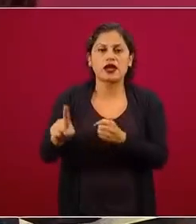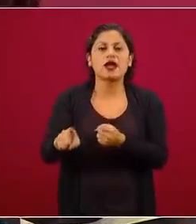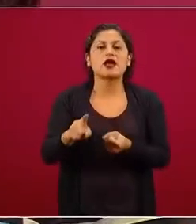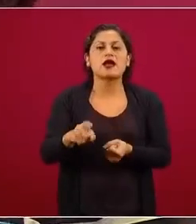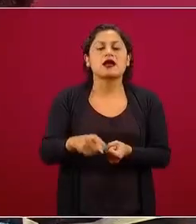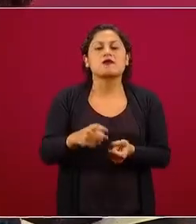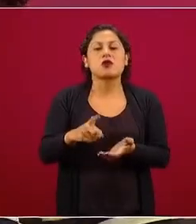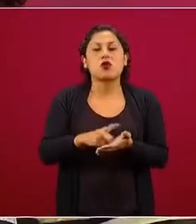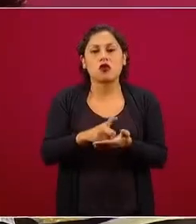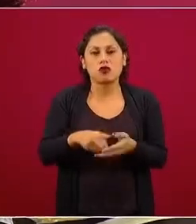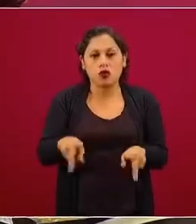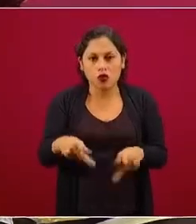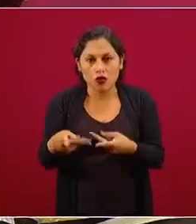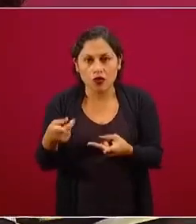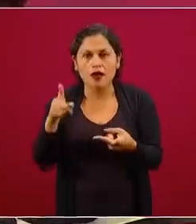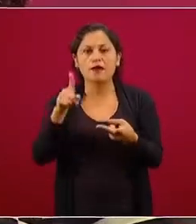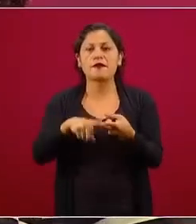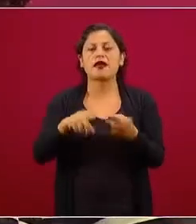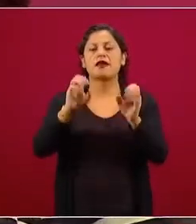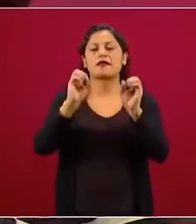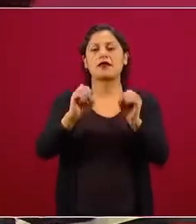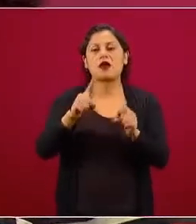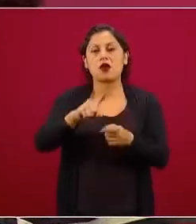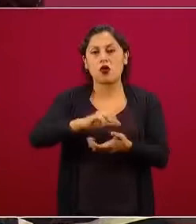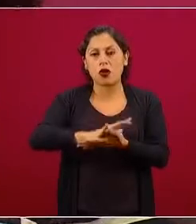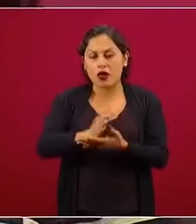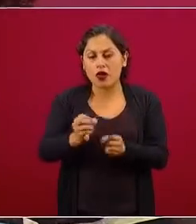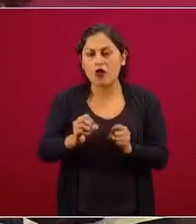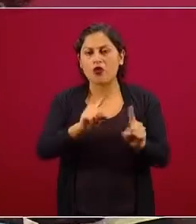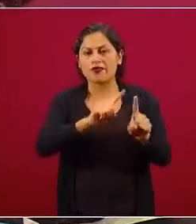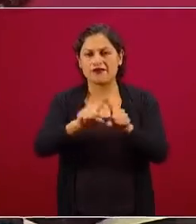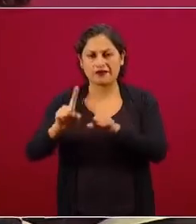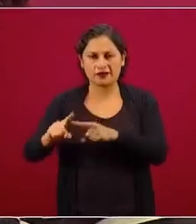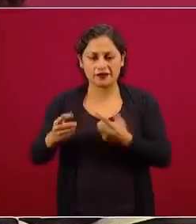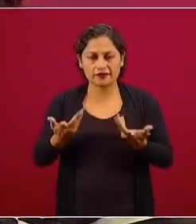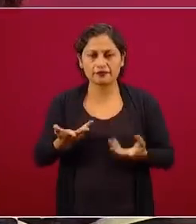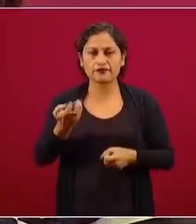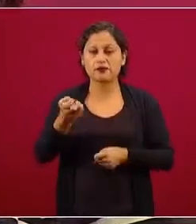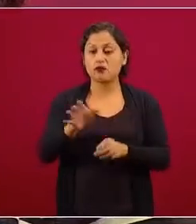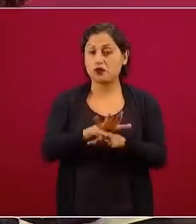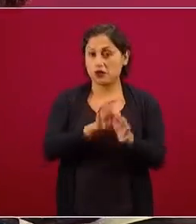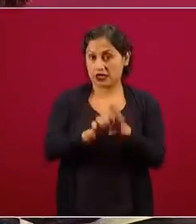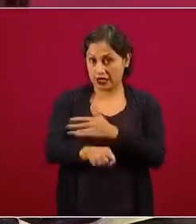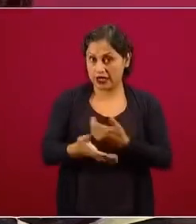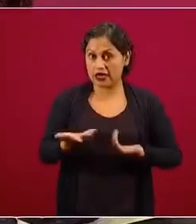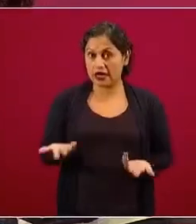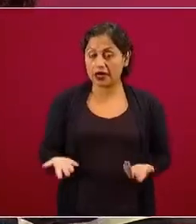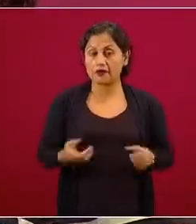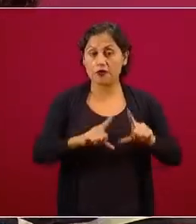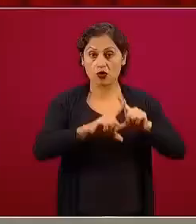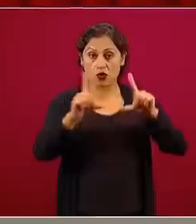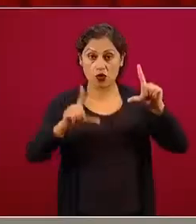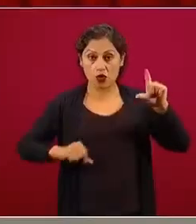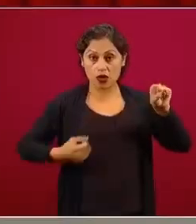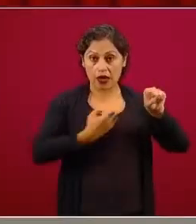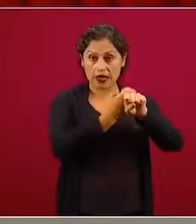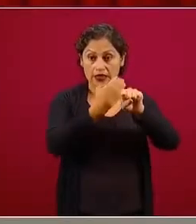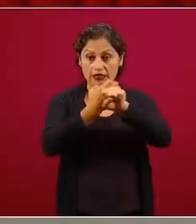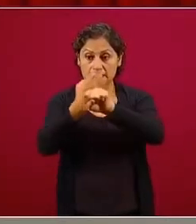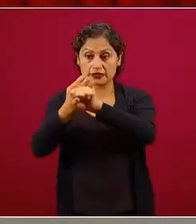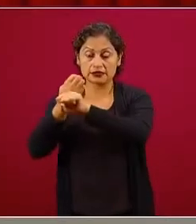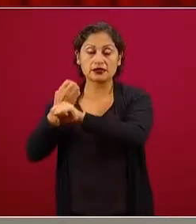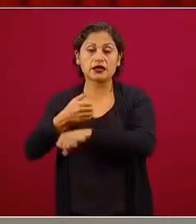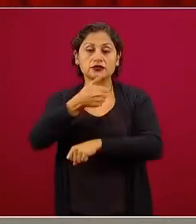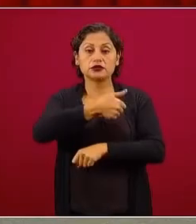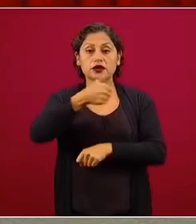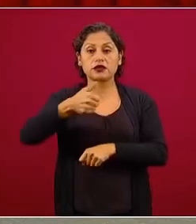el abuso de consumo de sustancias. Tenemos varios ejemplos. En cada uno de los estados de la República donde las